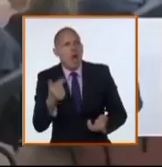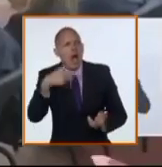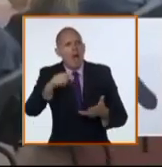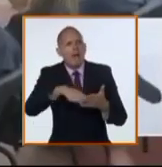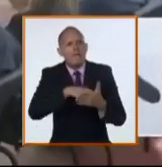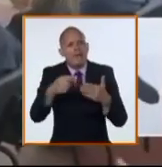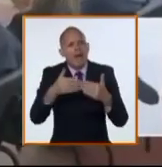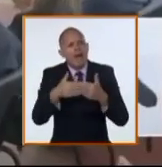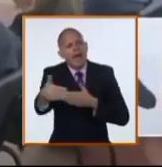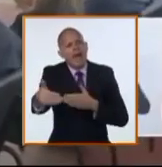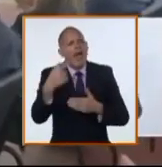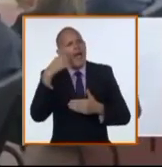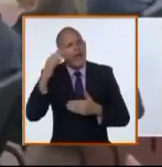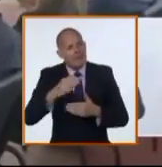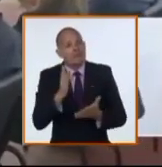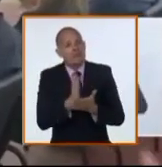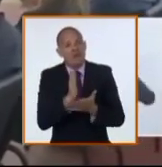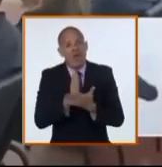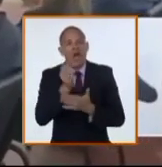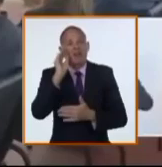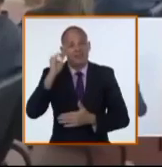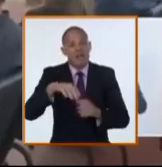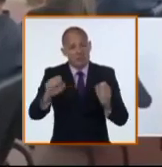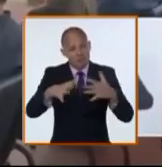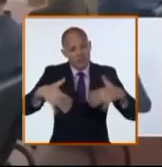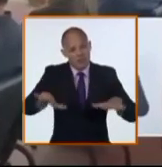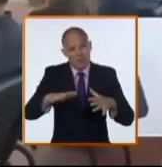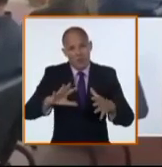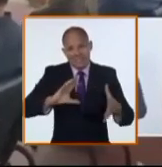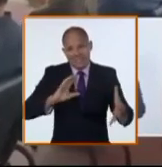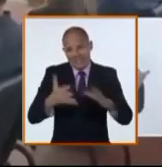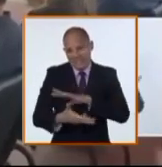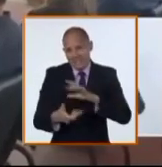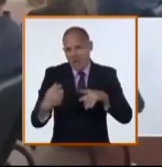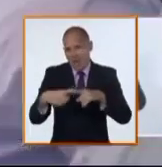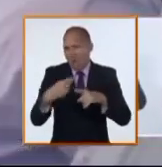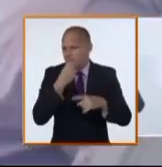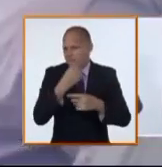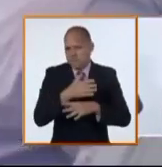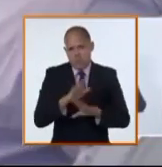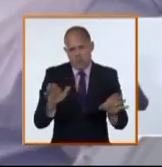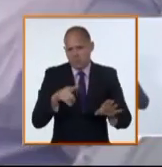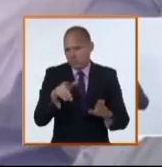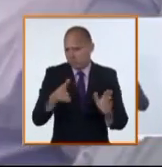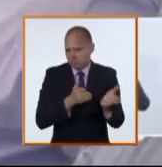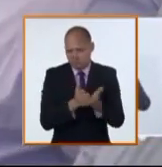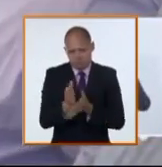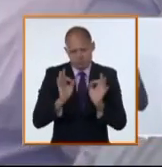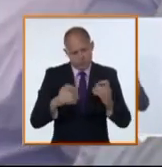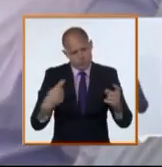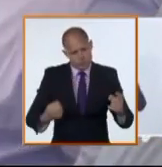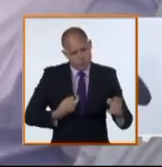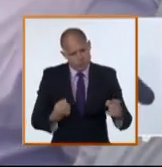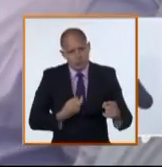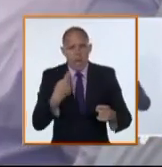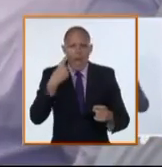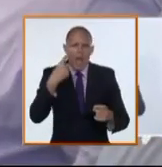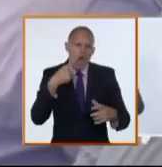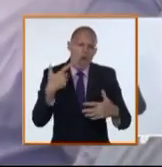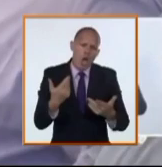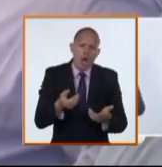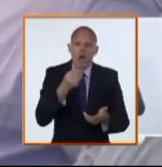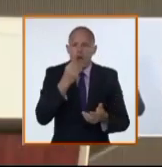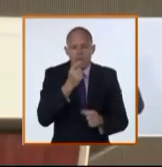en un momento complejo para el país pero donde el sector se empeña para salir adelante y trabajar por brindar un proceso